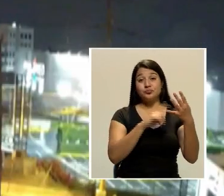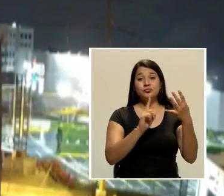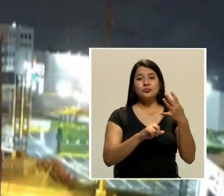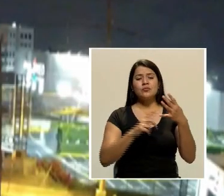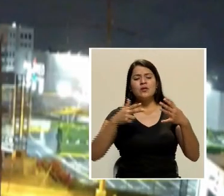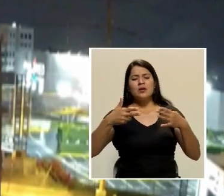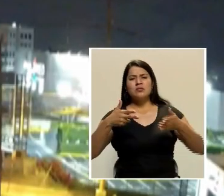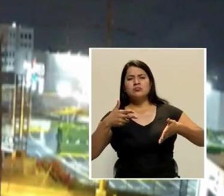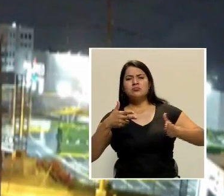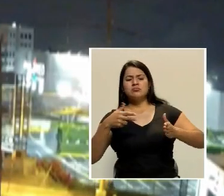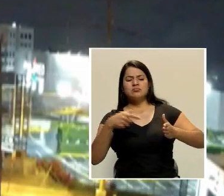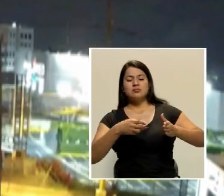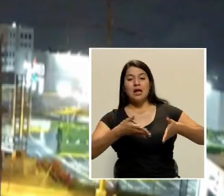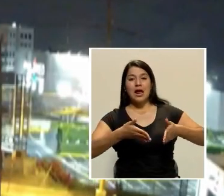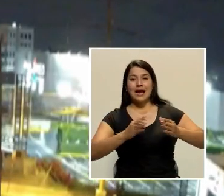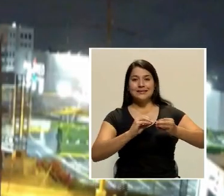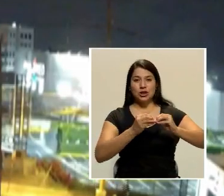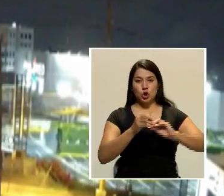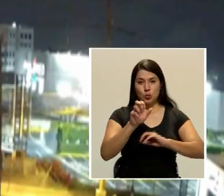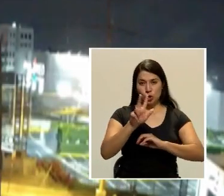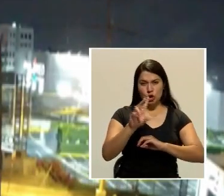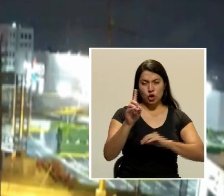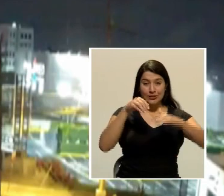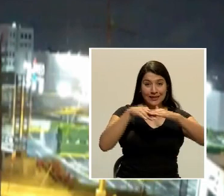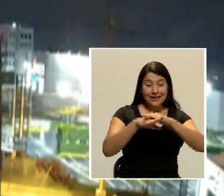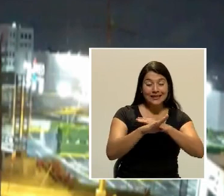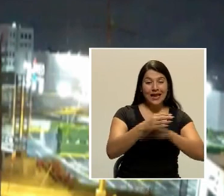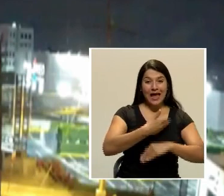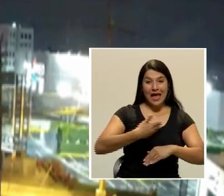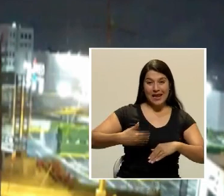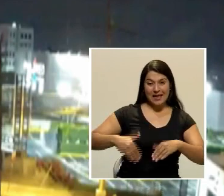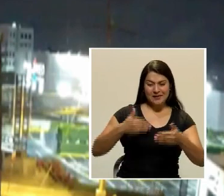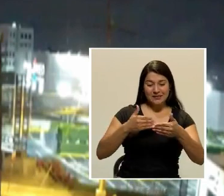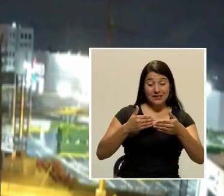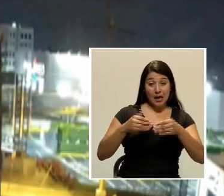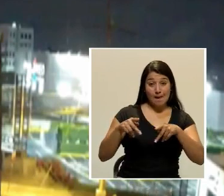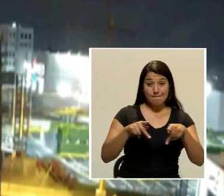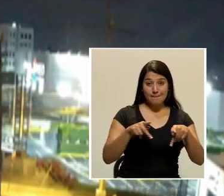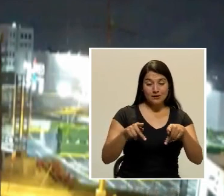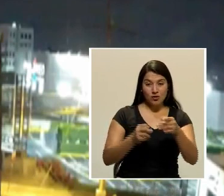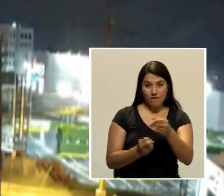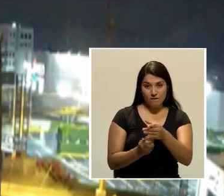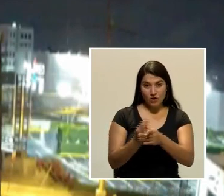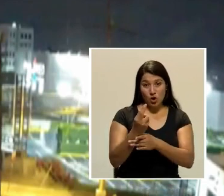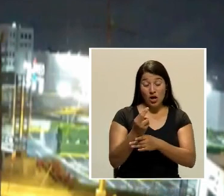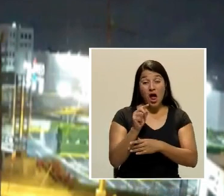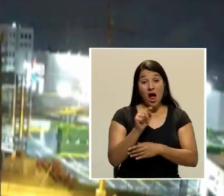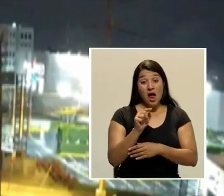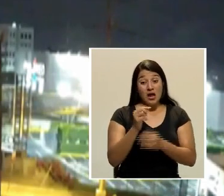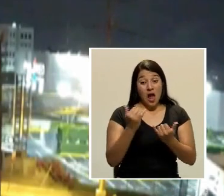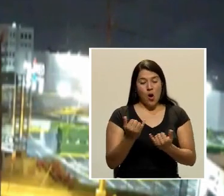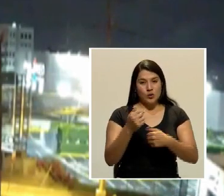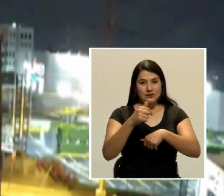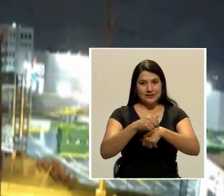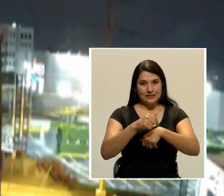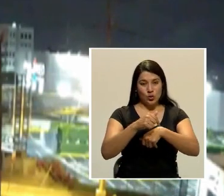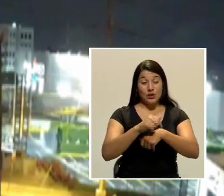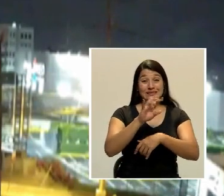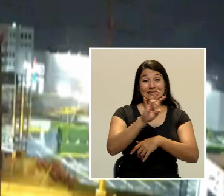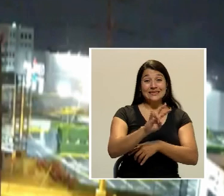vial sanitaria, prácticamente desolada la carretera en la Ruta 2 en el sector de